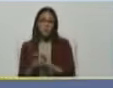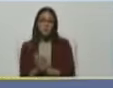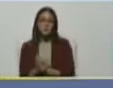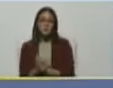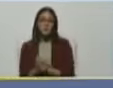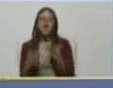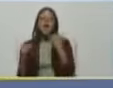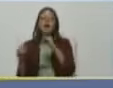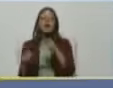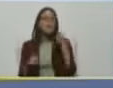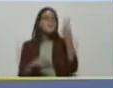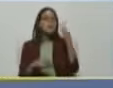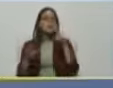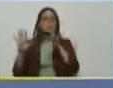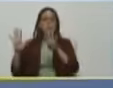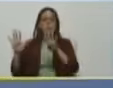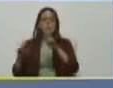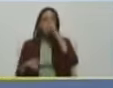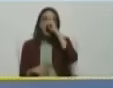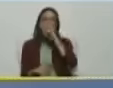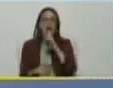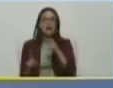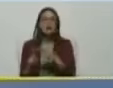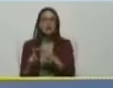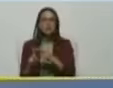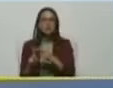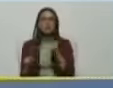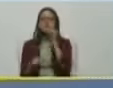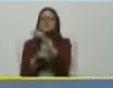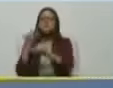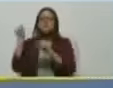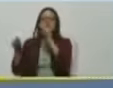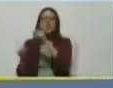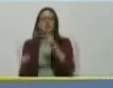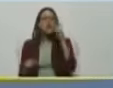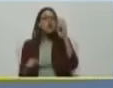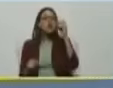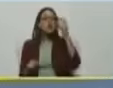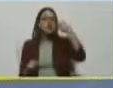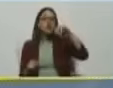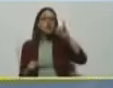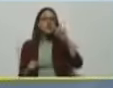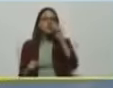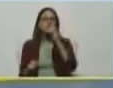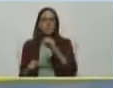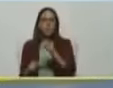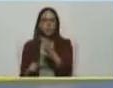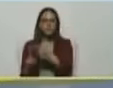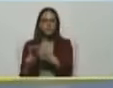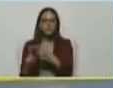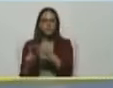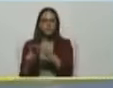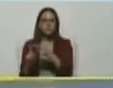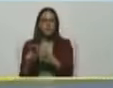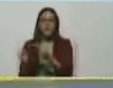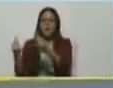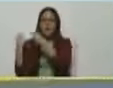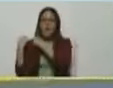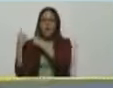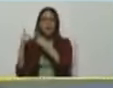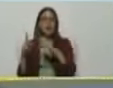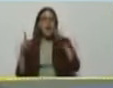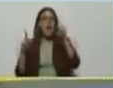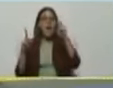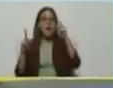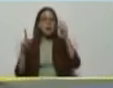tenía 29 años, Toñito, le decían, el general Antonio José de